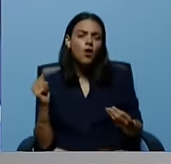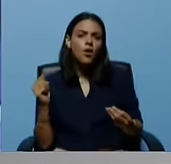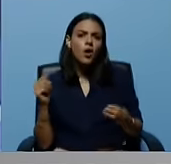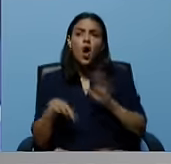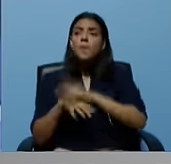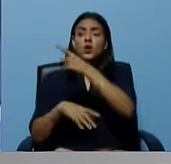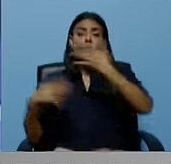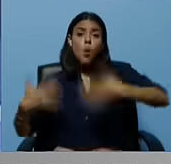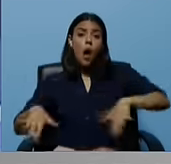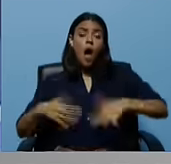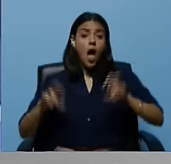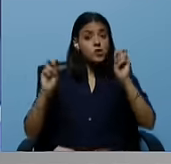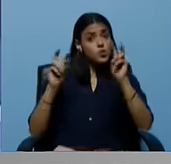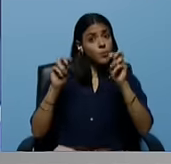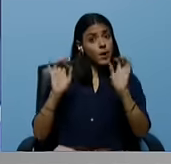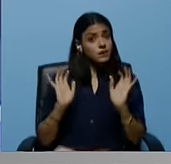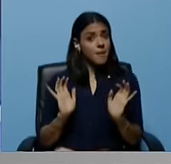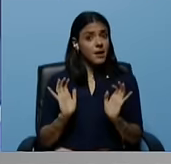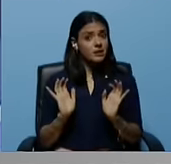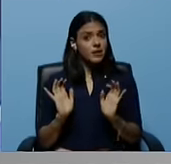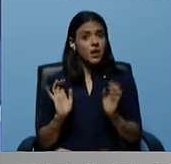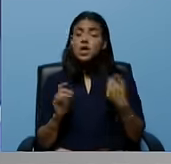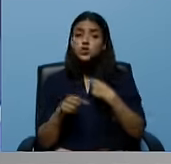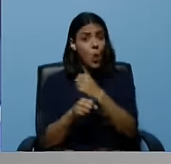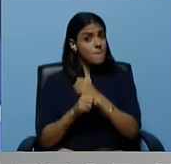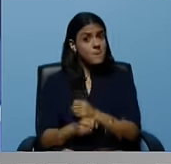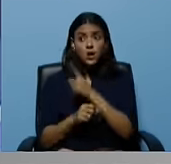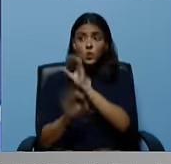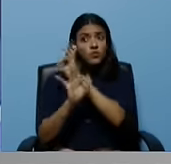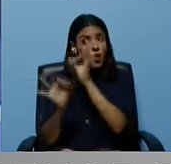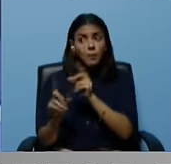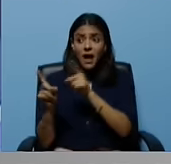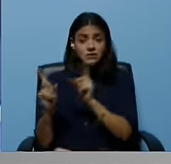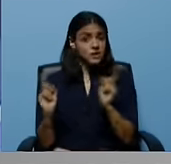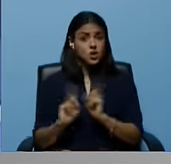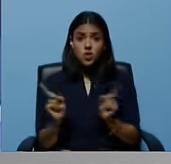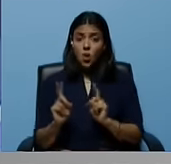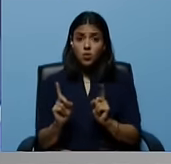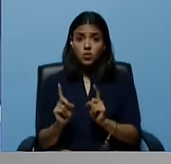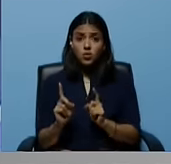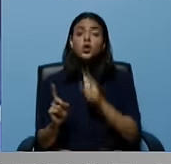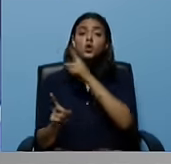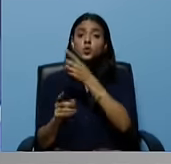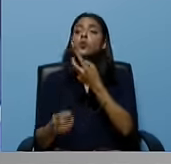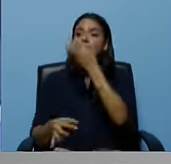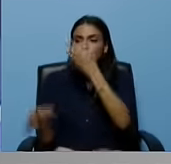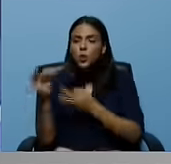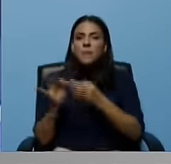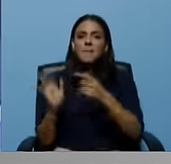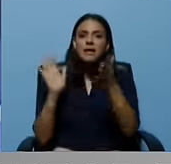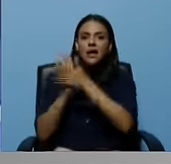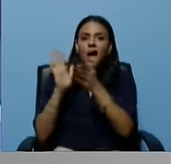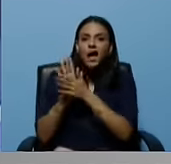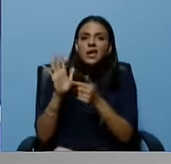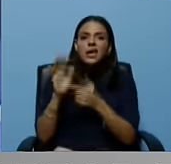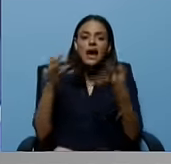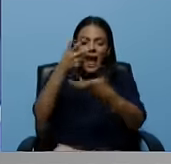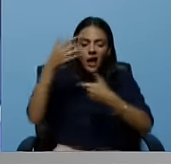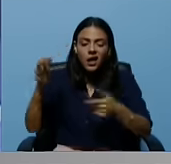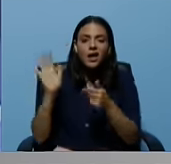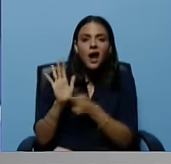estaba asustado. Espero que no sea por eso. Espero que sea por las razones que usted aduce en esta